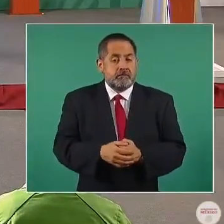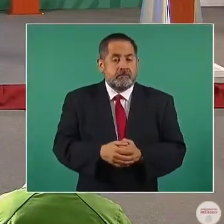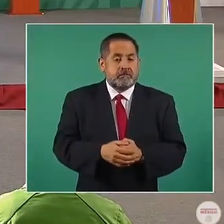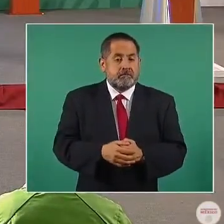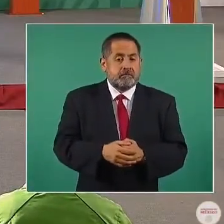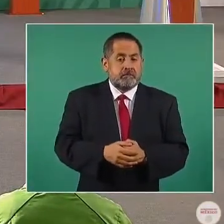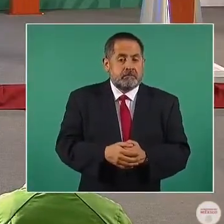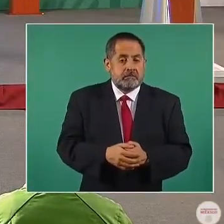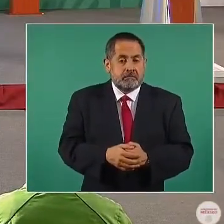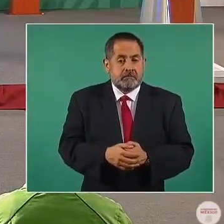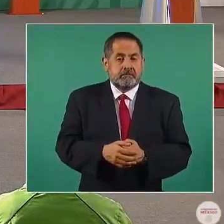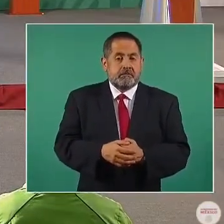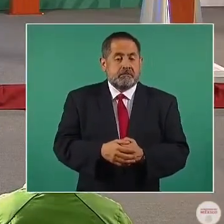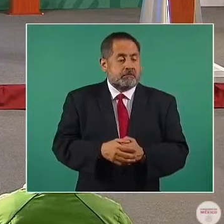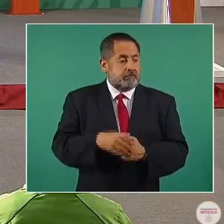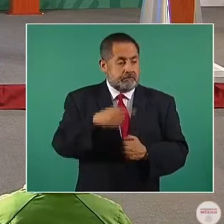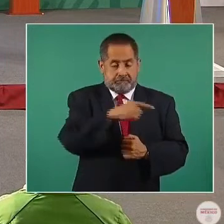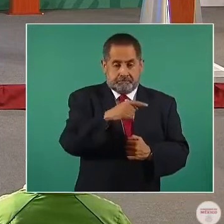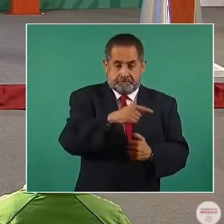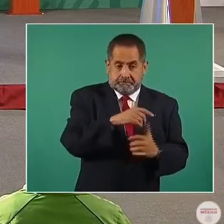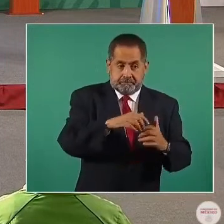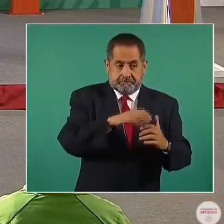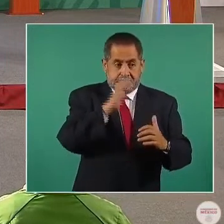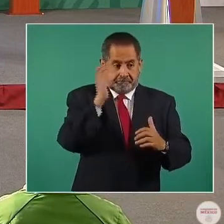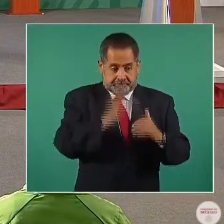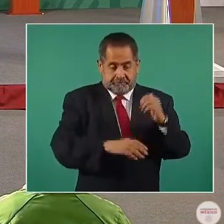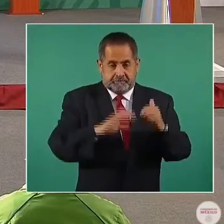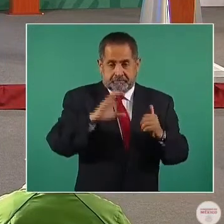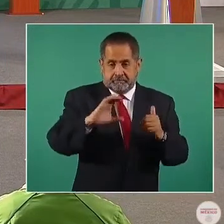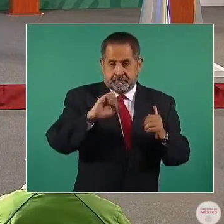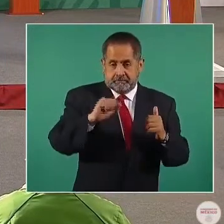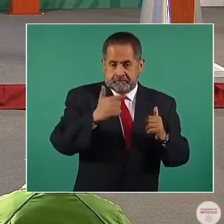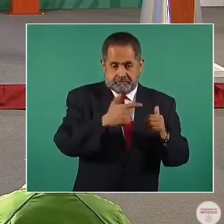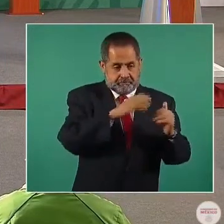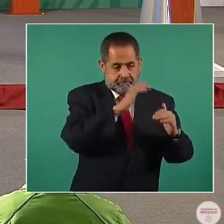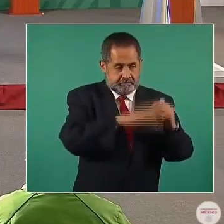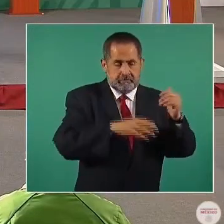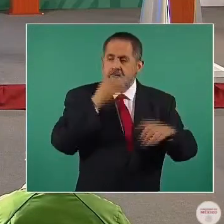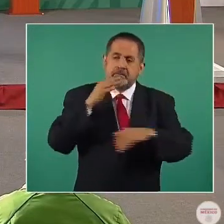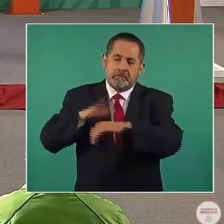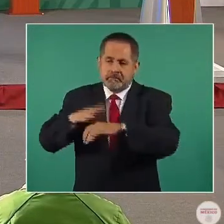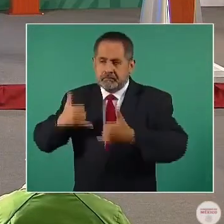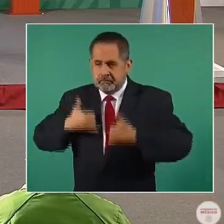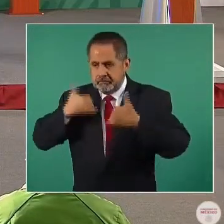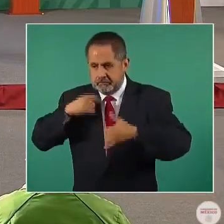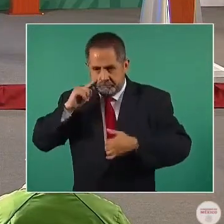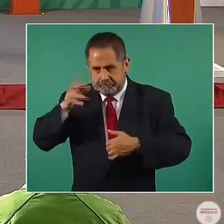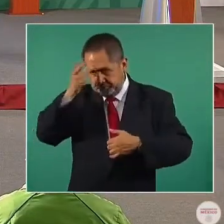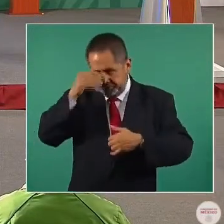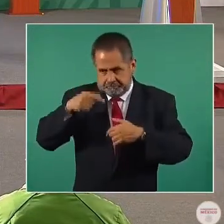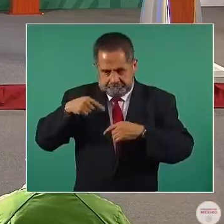luego, terminando Salinas, esto es para los jóvenes,